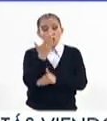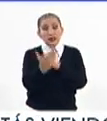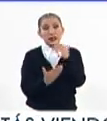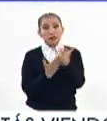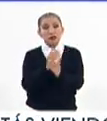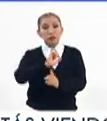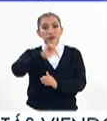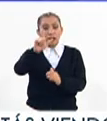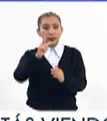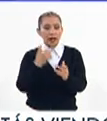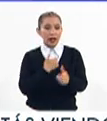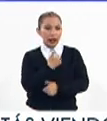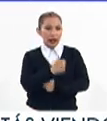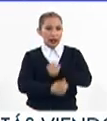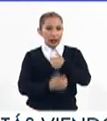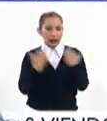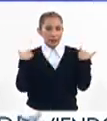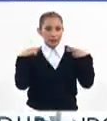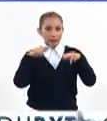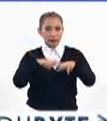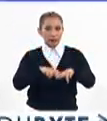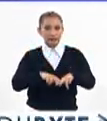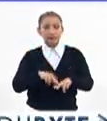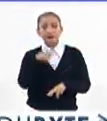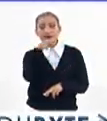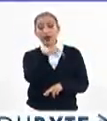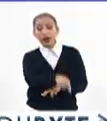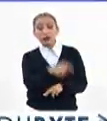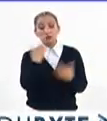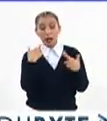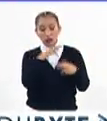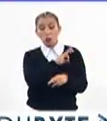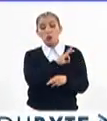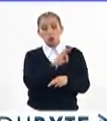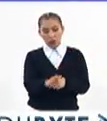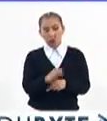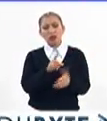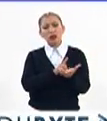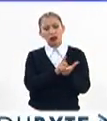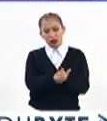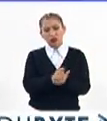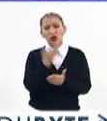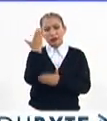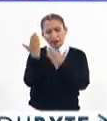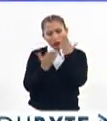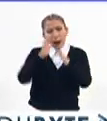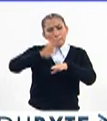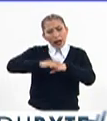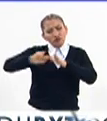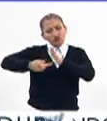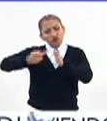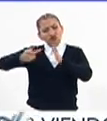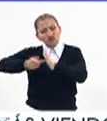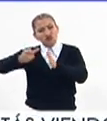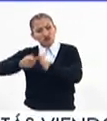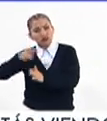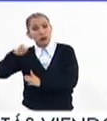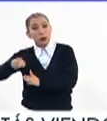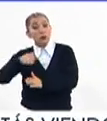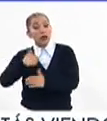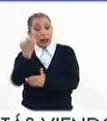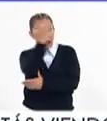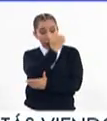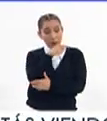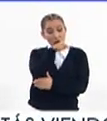servicio profesional de carrera del magisterio, con el cual los maestros tienen el derecho a la actualización y formación continua, ya que